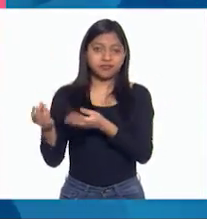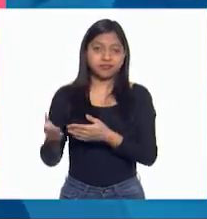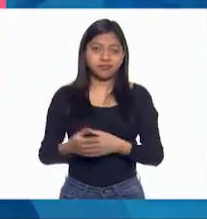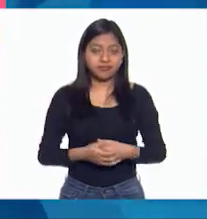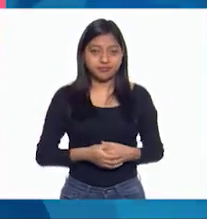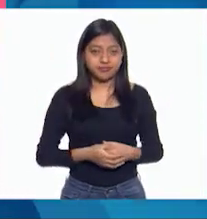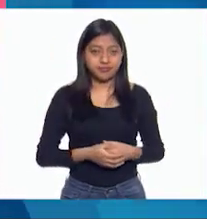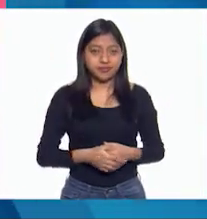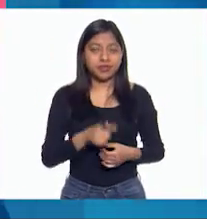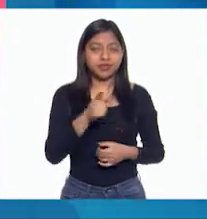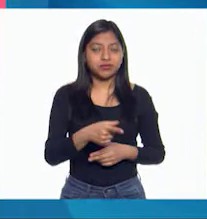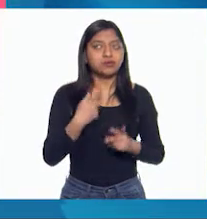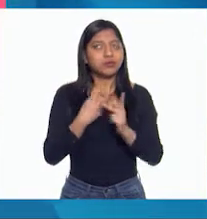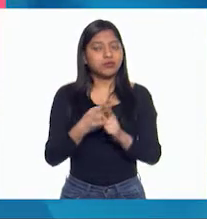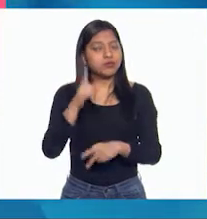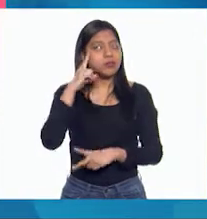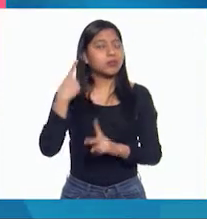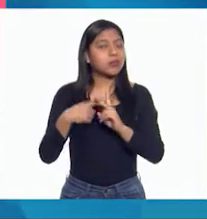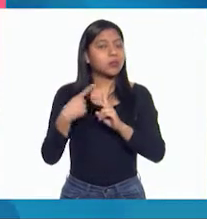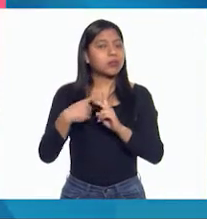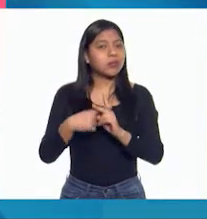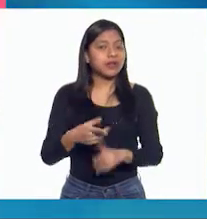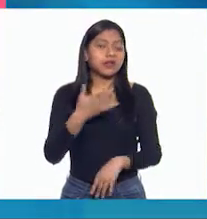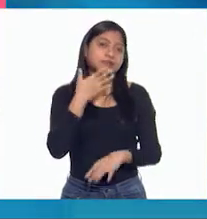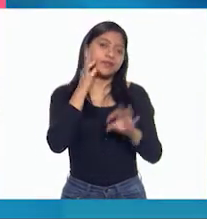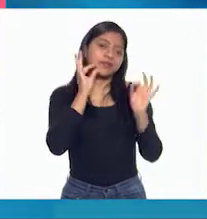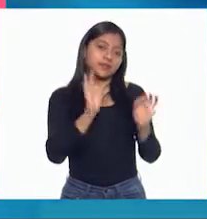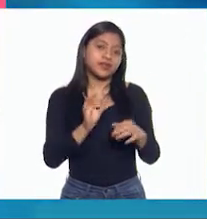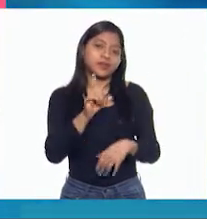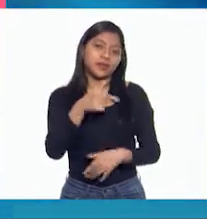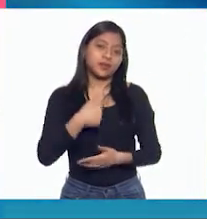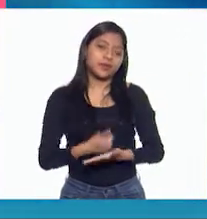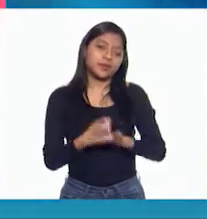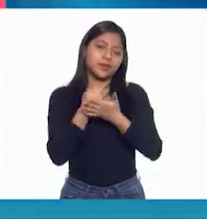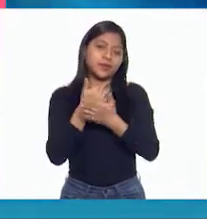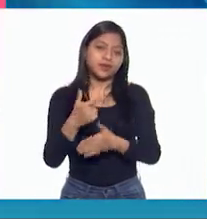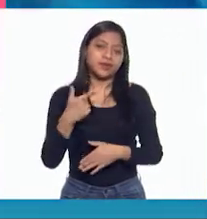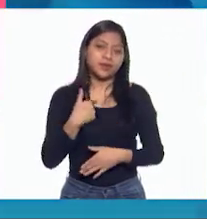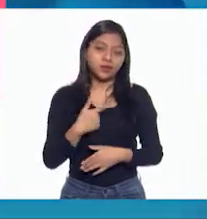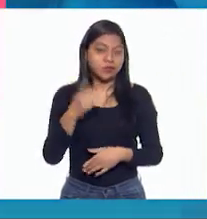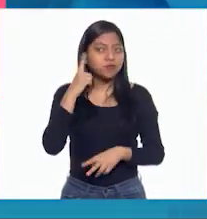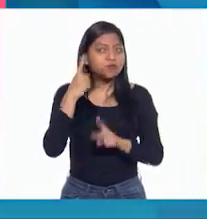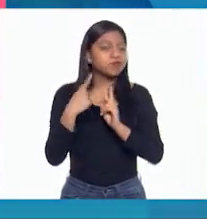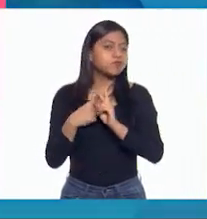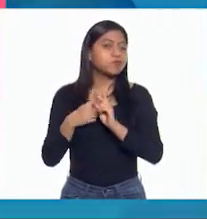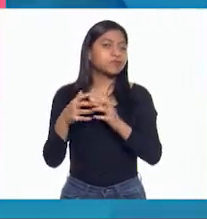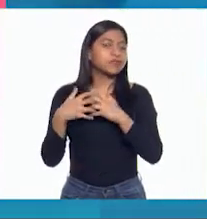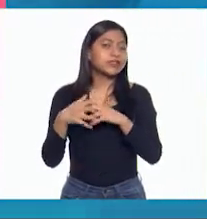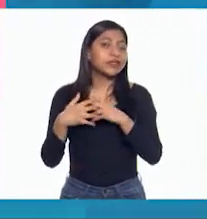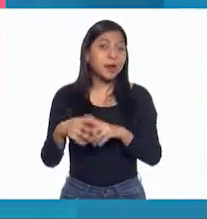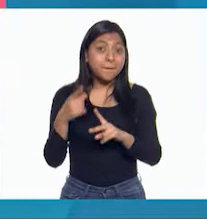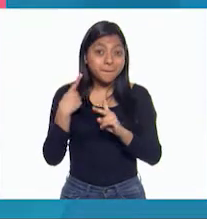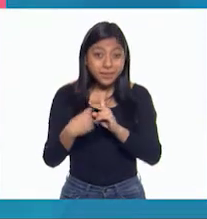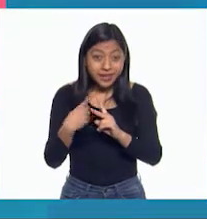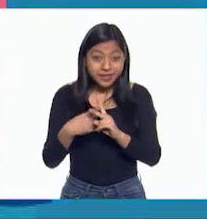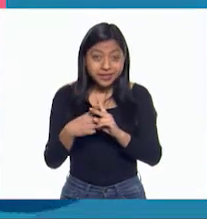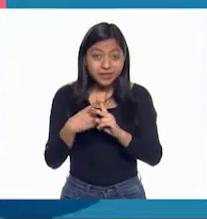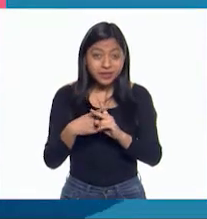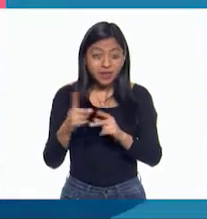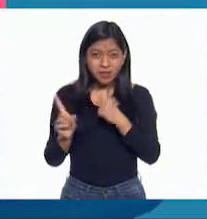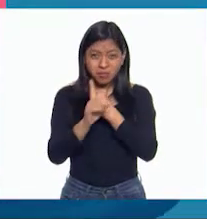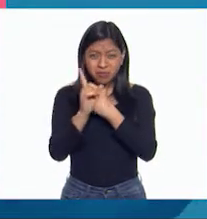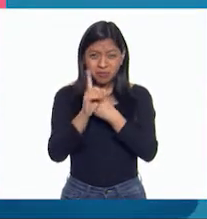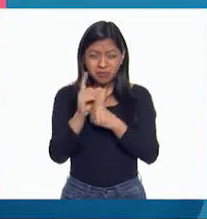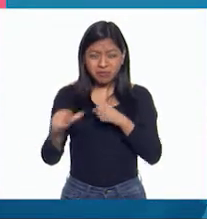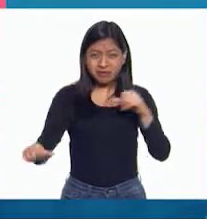Qué bueno que tú sí tienes paciencia para hacer las cosas, Carola. Me has salvado de los problemas matemáticos. Las matemáticas no son